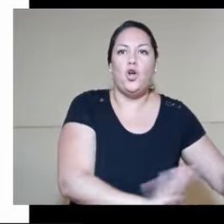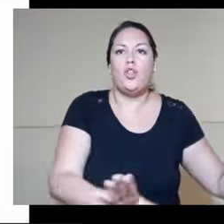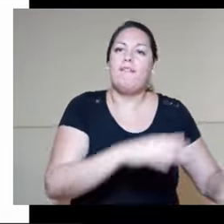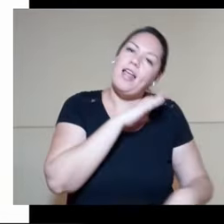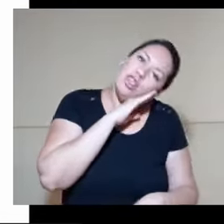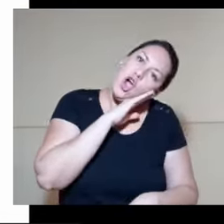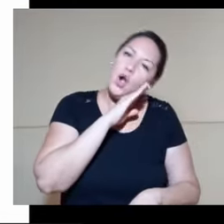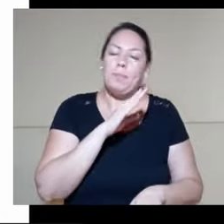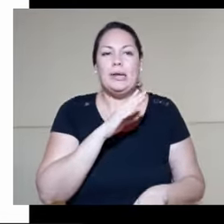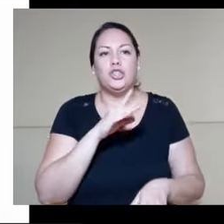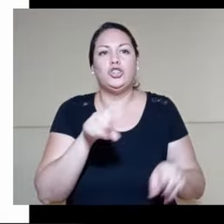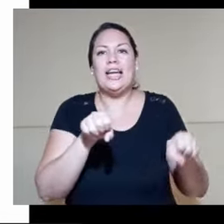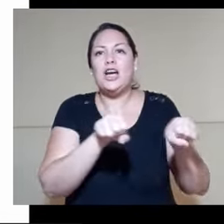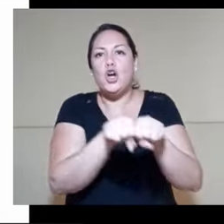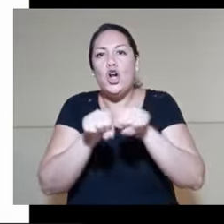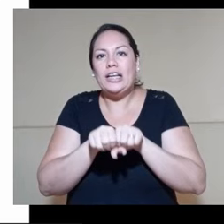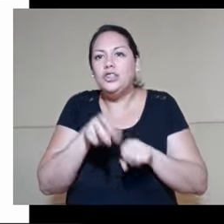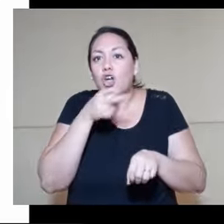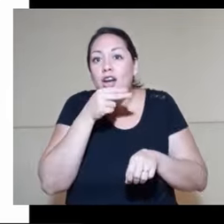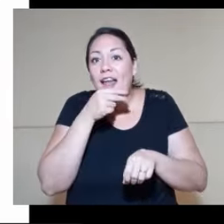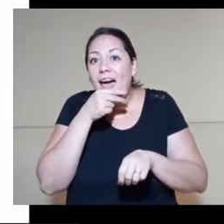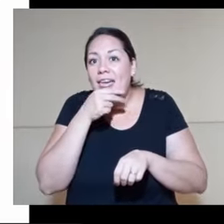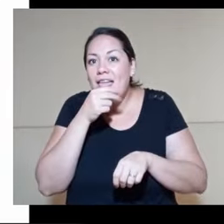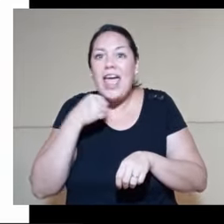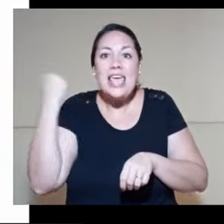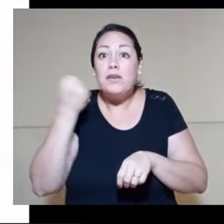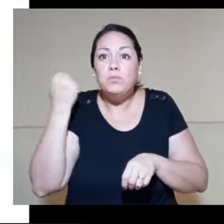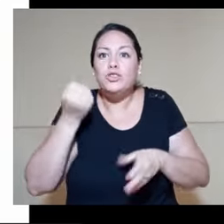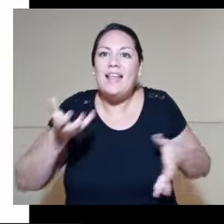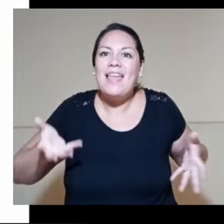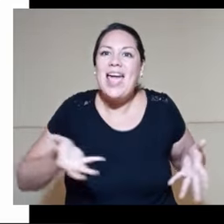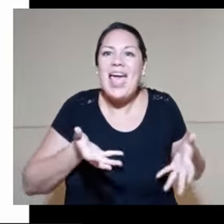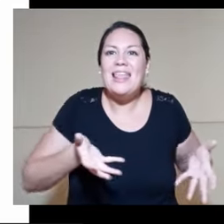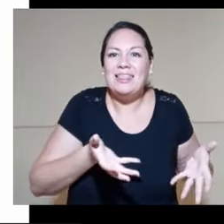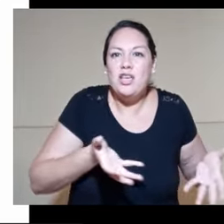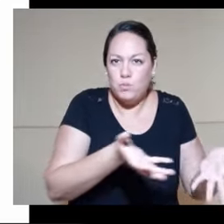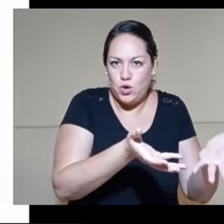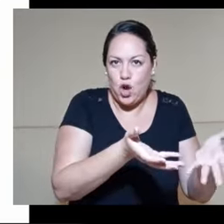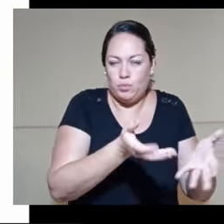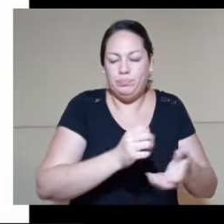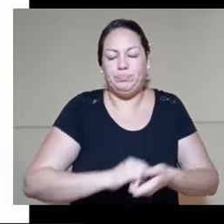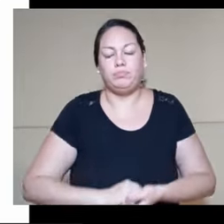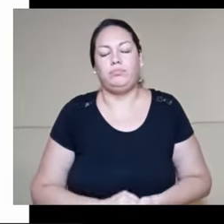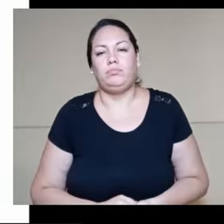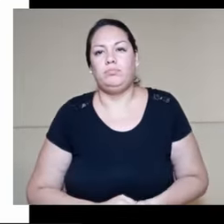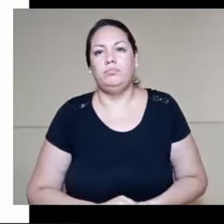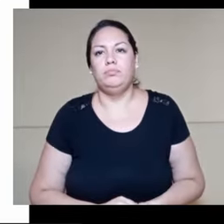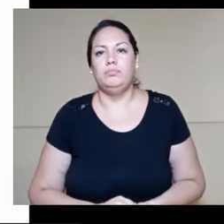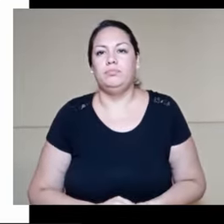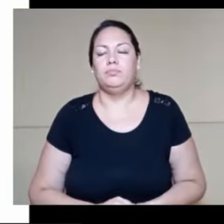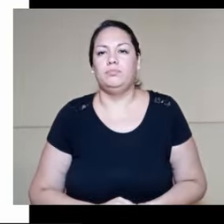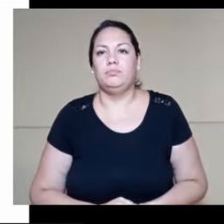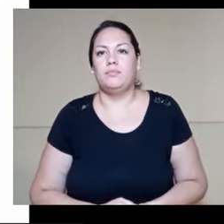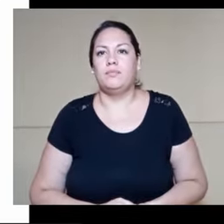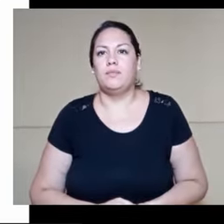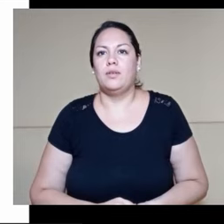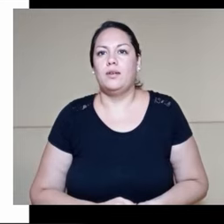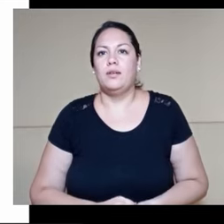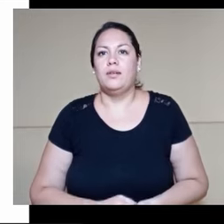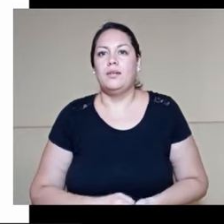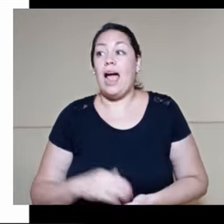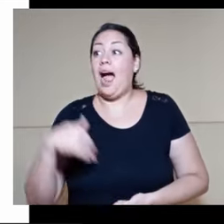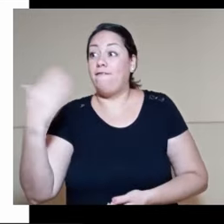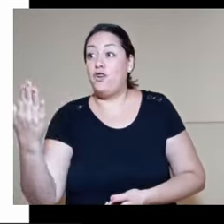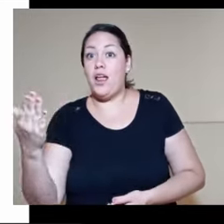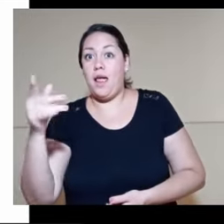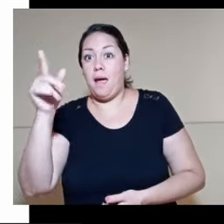cuna. Entonces, todo esto explica, fíjense, cómo la neuroplasticidad, en este caso no hay lesiones, es una cuestión